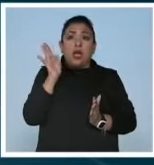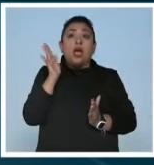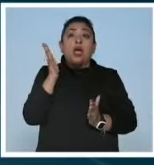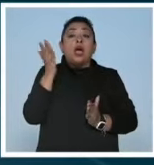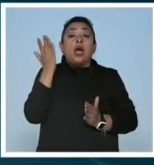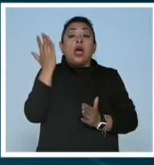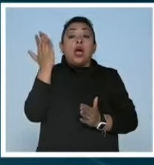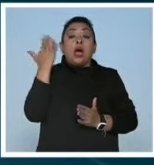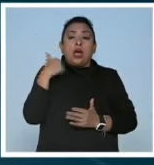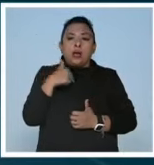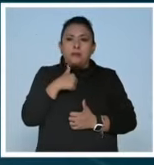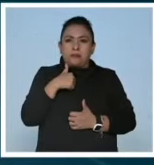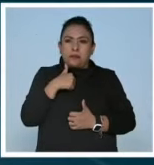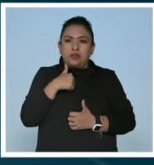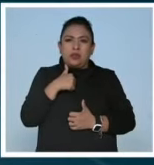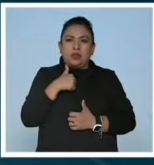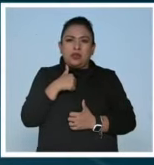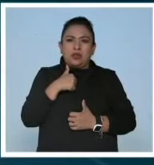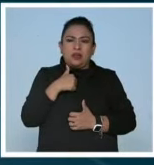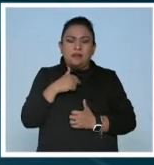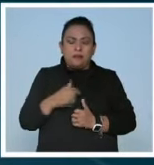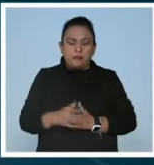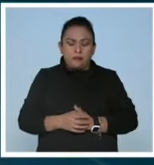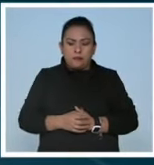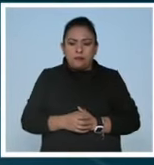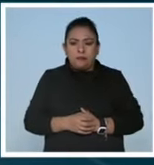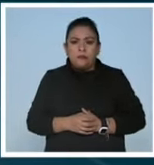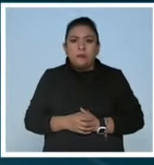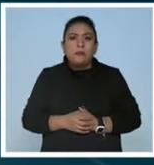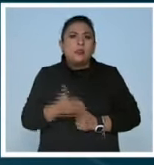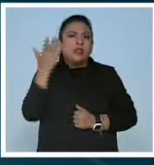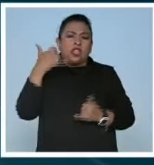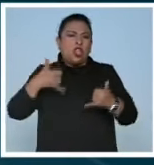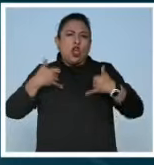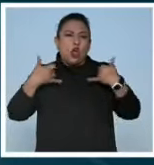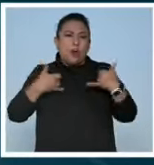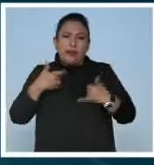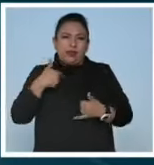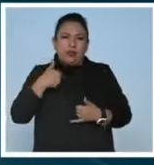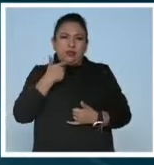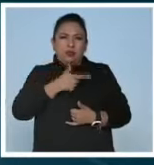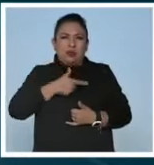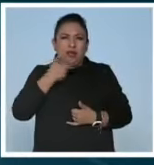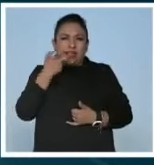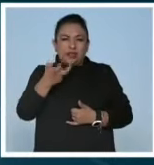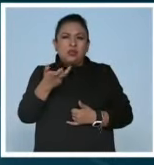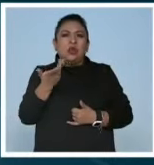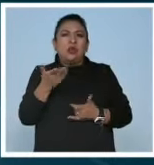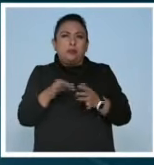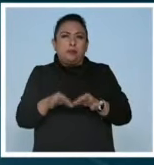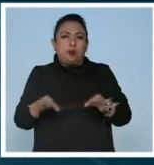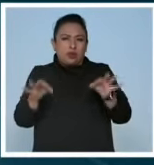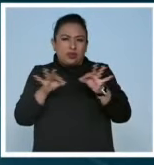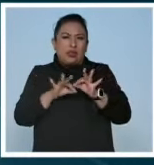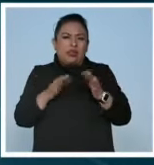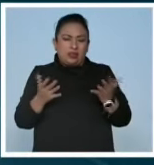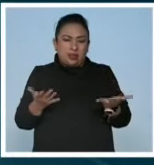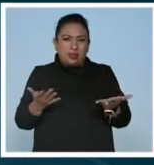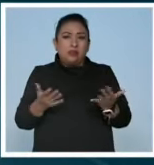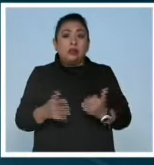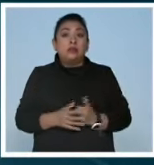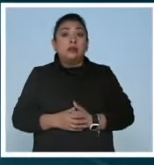impulsaban, o las obsesiones que me perseguían desde muy jovencita eran fundamentales y que eran